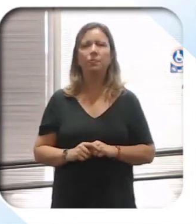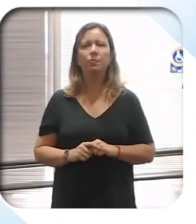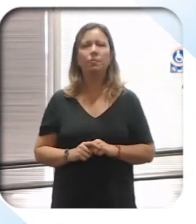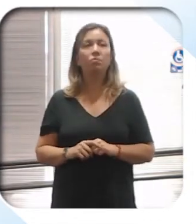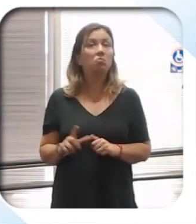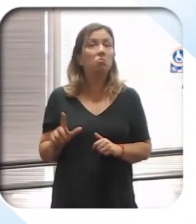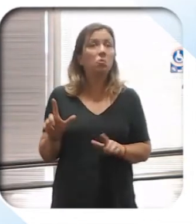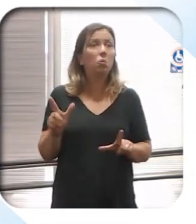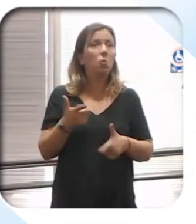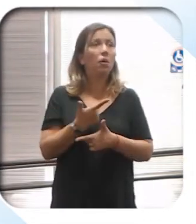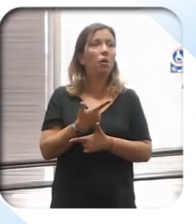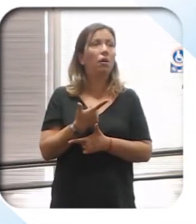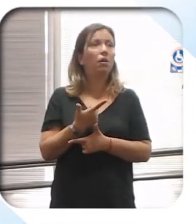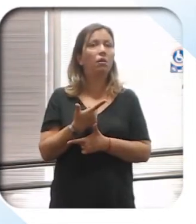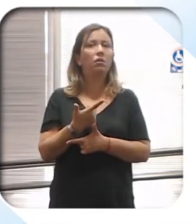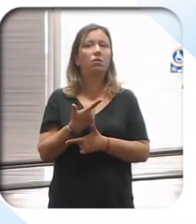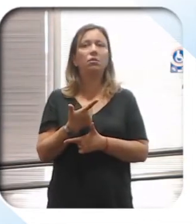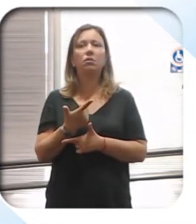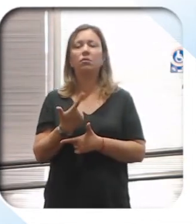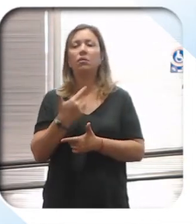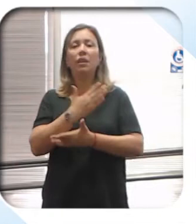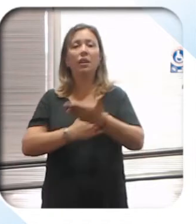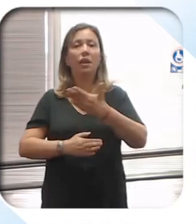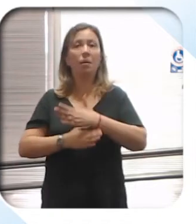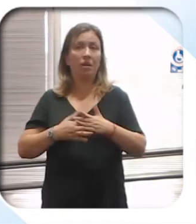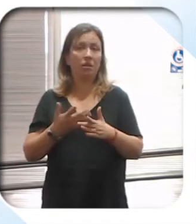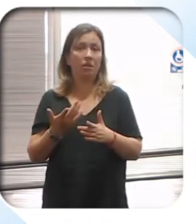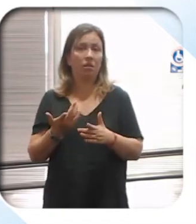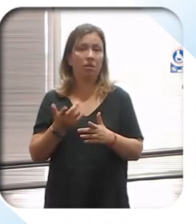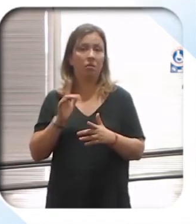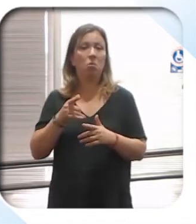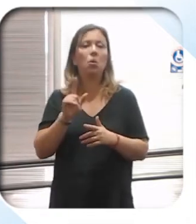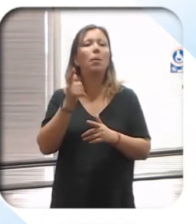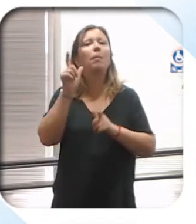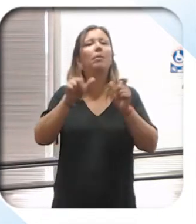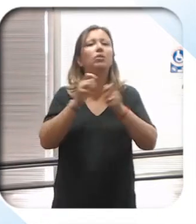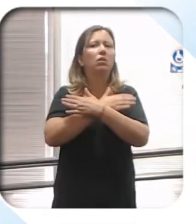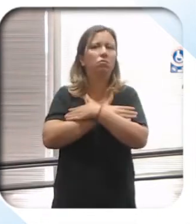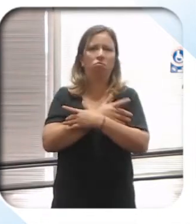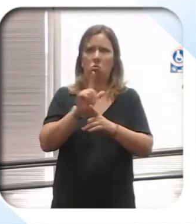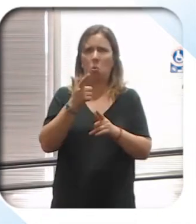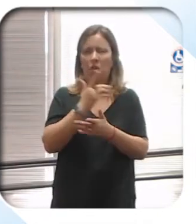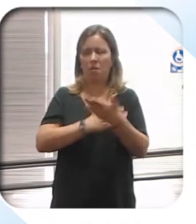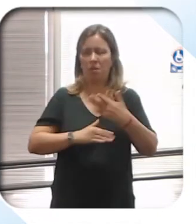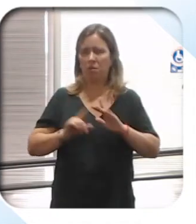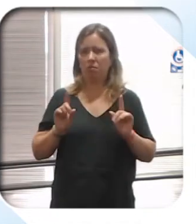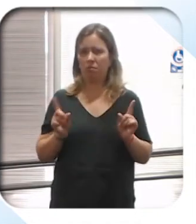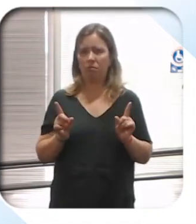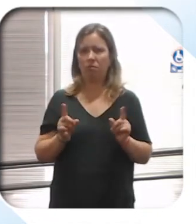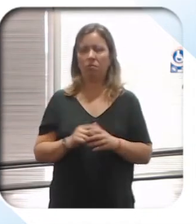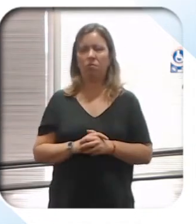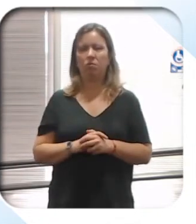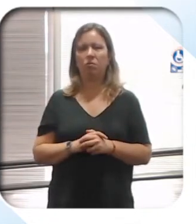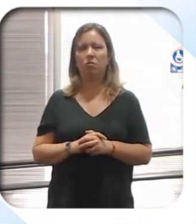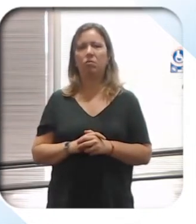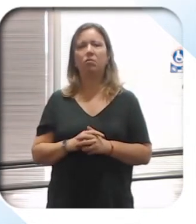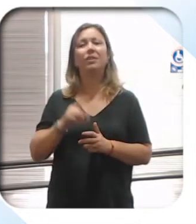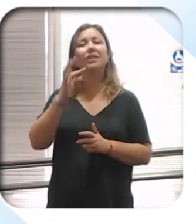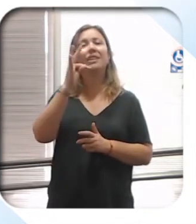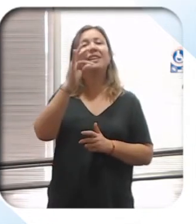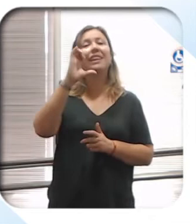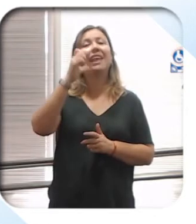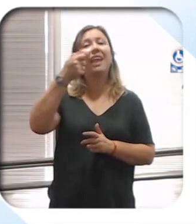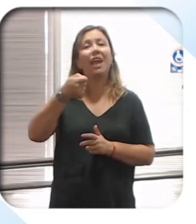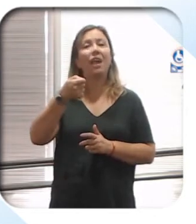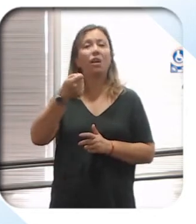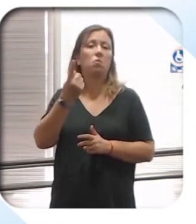No hay cosa dentro de las discapacidades, que por cierto el TEA no lo considero así. El TEA es